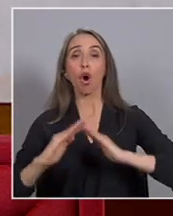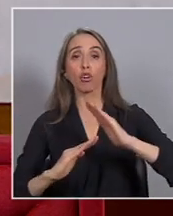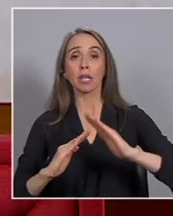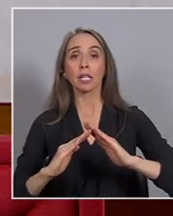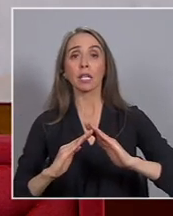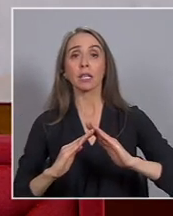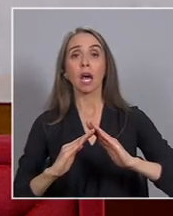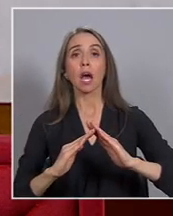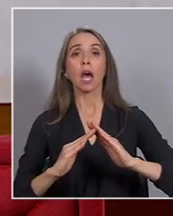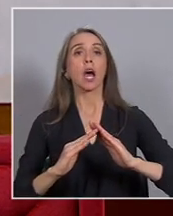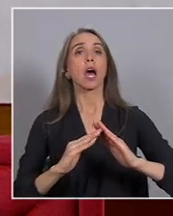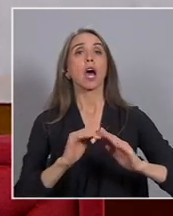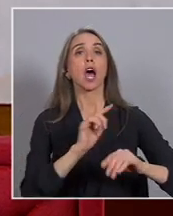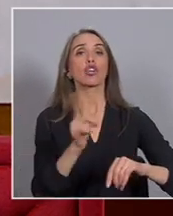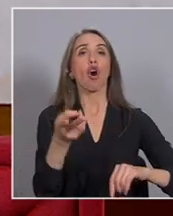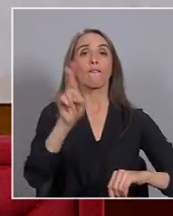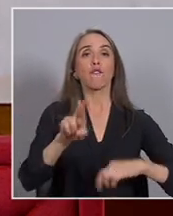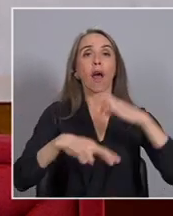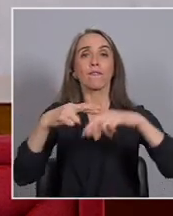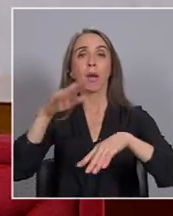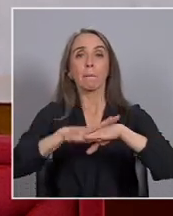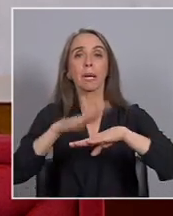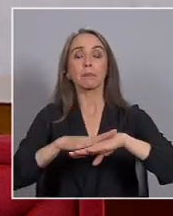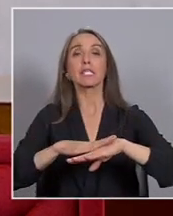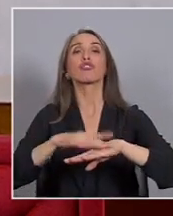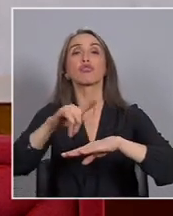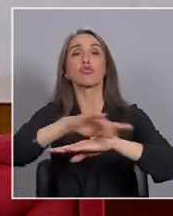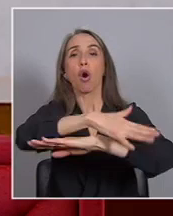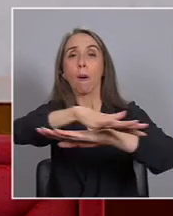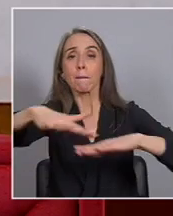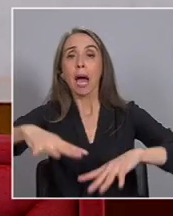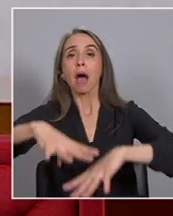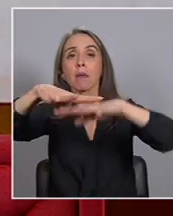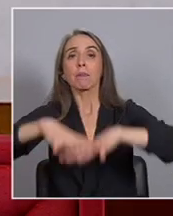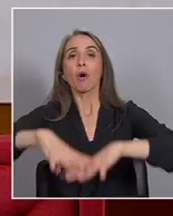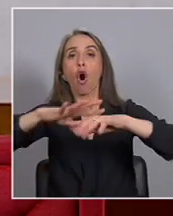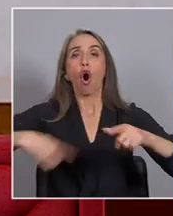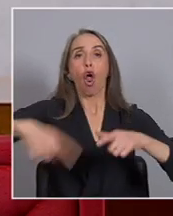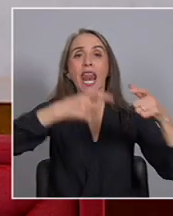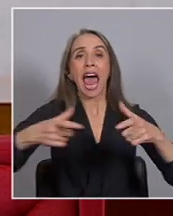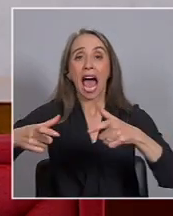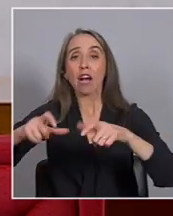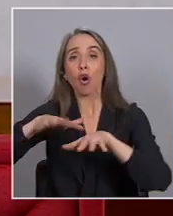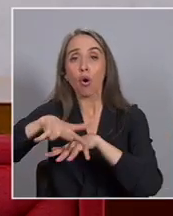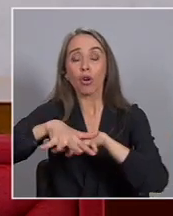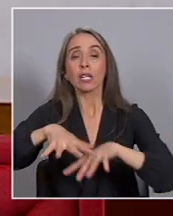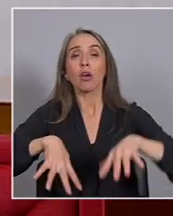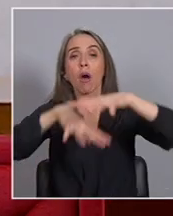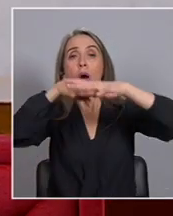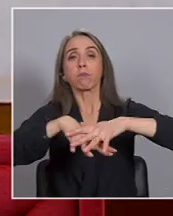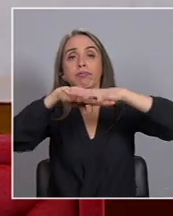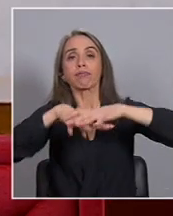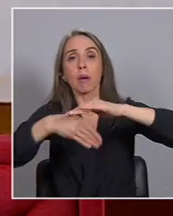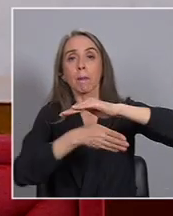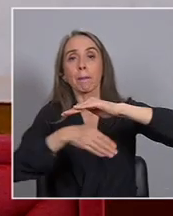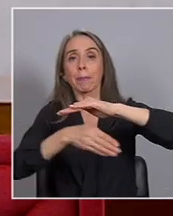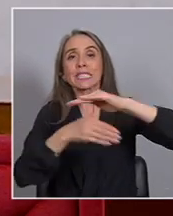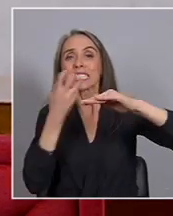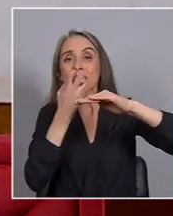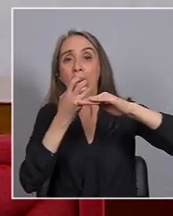no se renovaran las concesiones de salmonicultura por el impacto que provocan en el suelo marino.